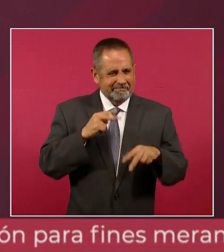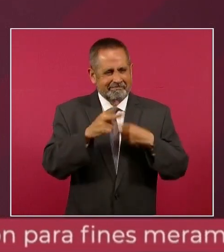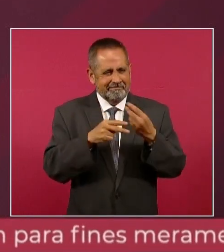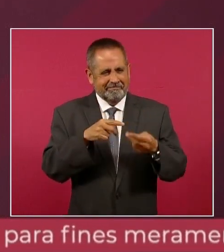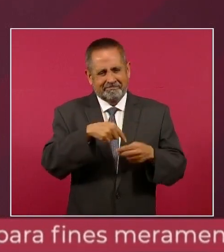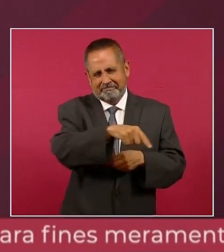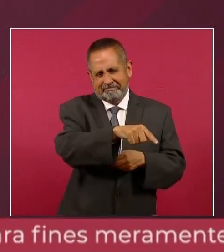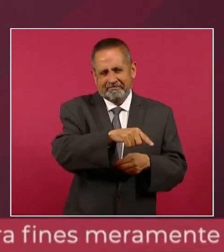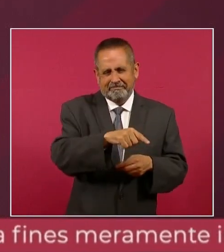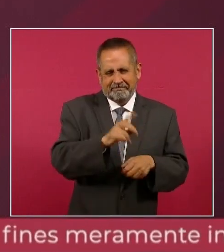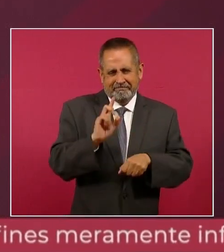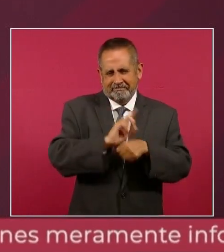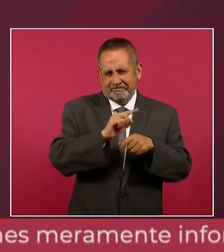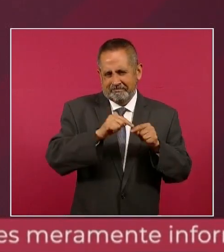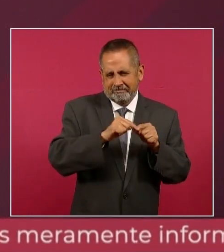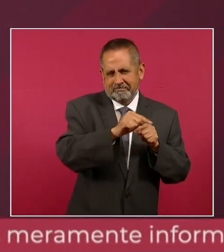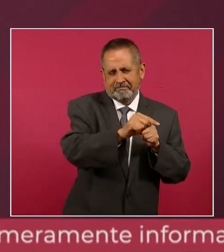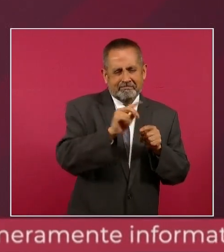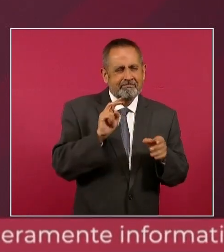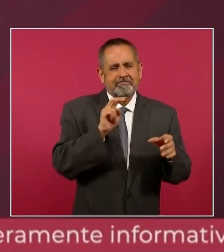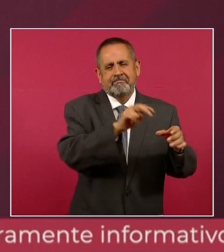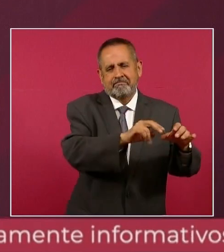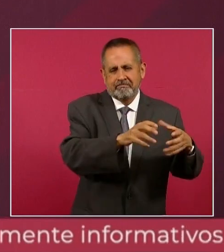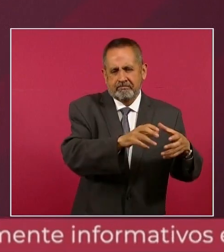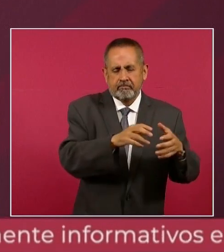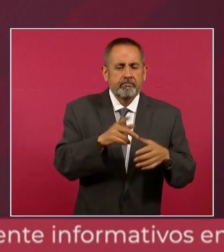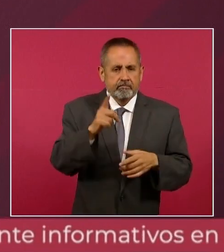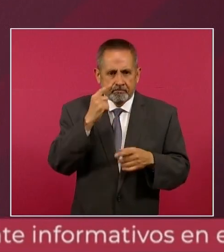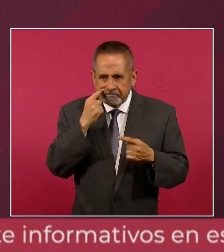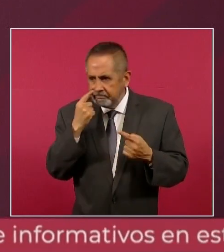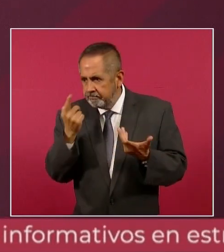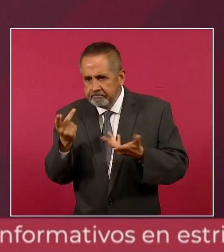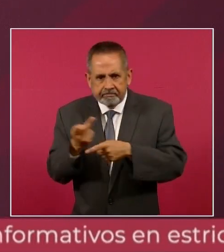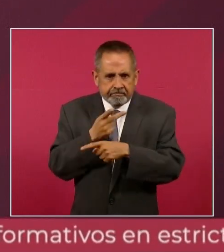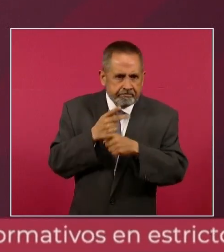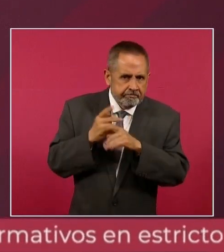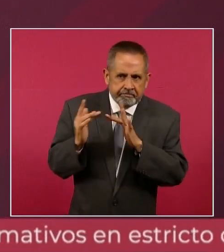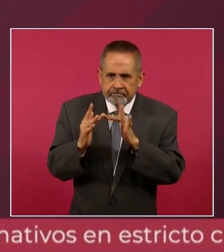estos días, pero pues estoy ahí atento.